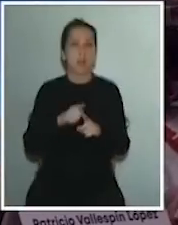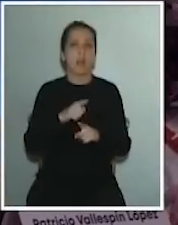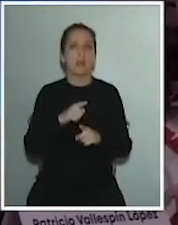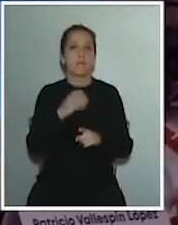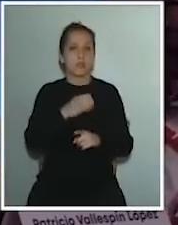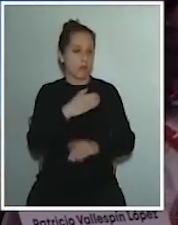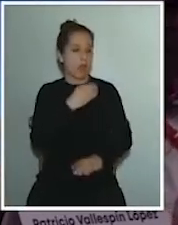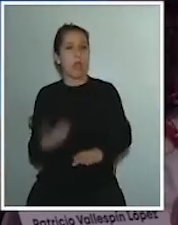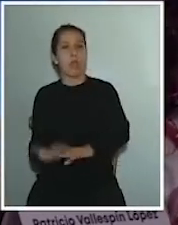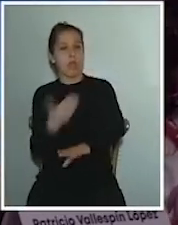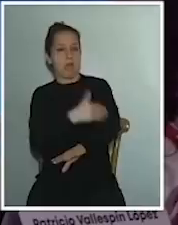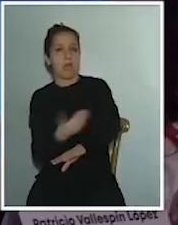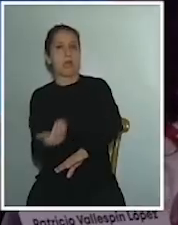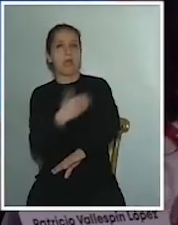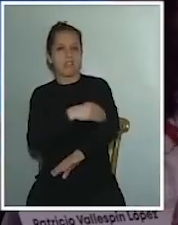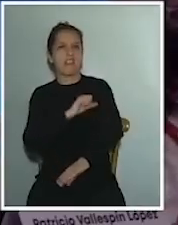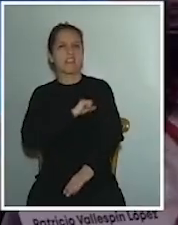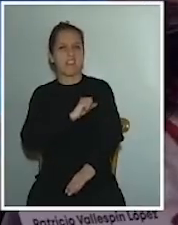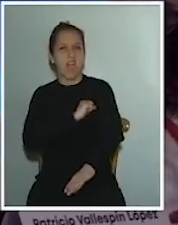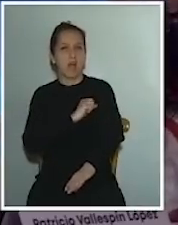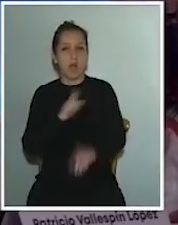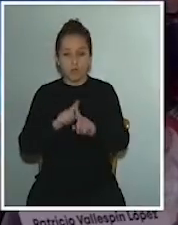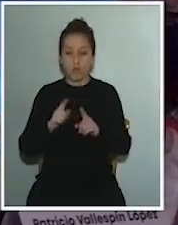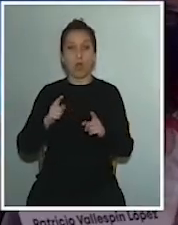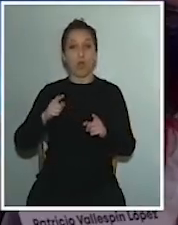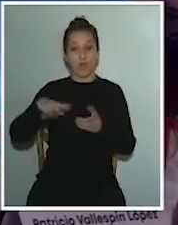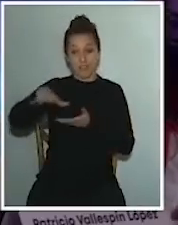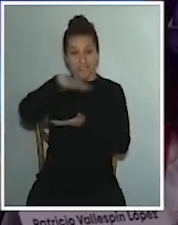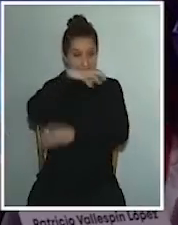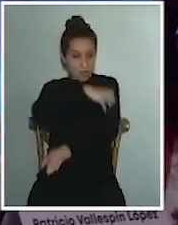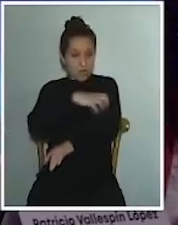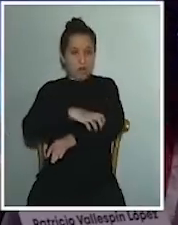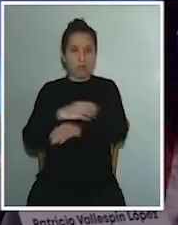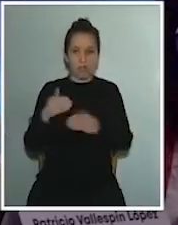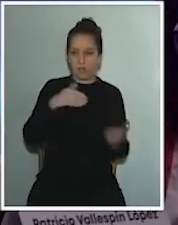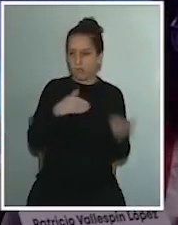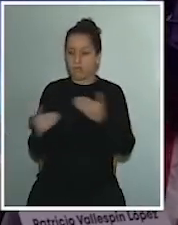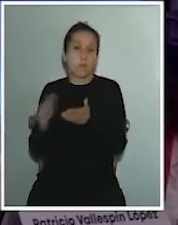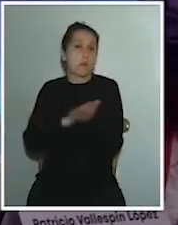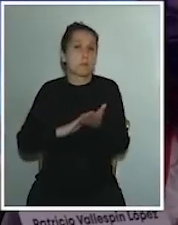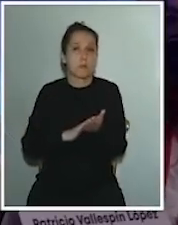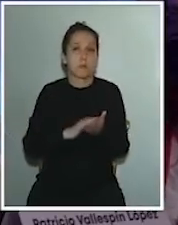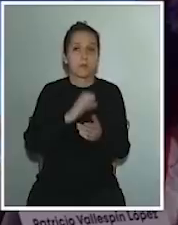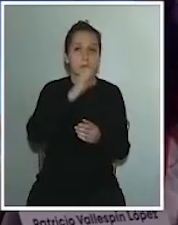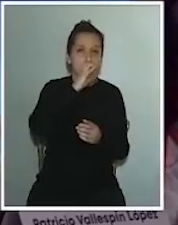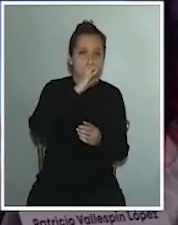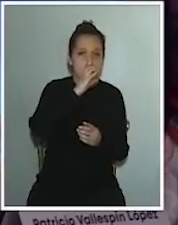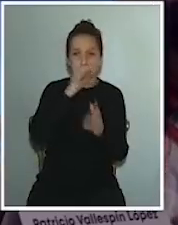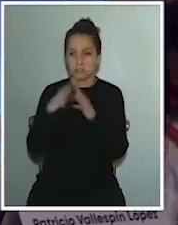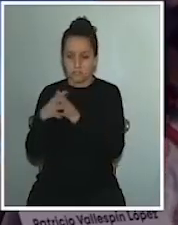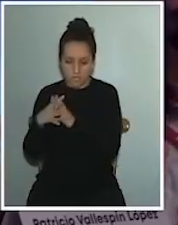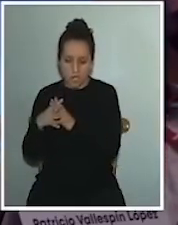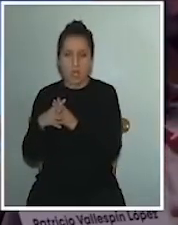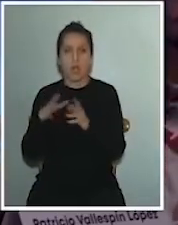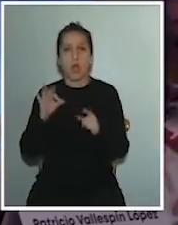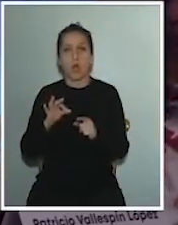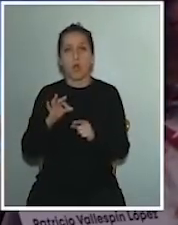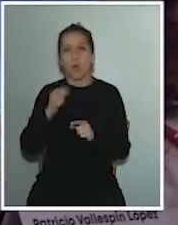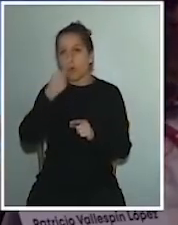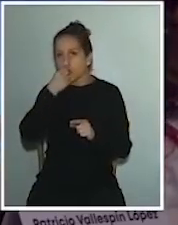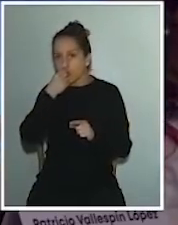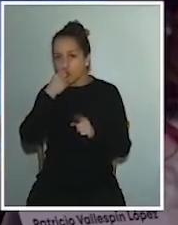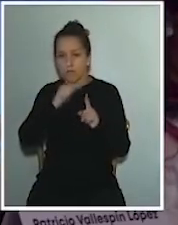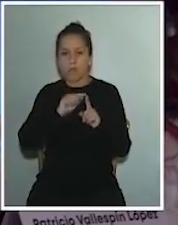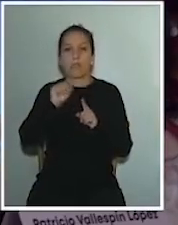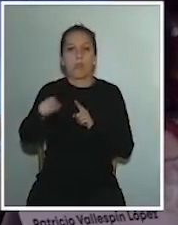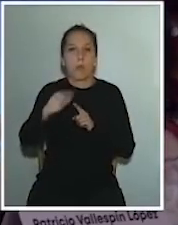regiones a Santiago sino intra región también el debate entre Concepción y chillán o en chosón Puerto montt siempre ha sido